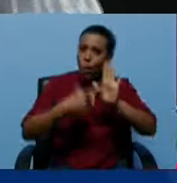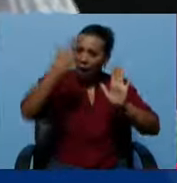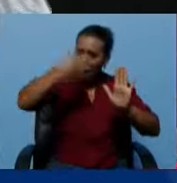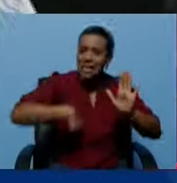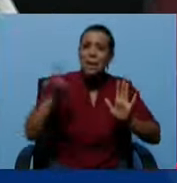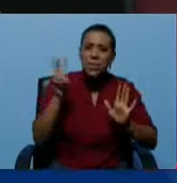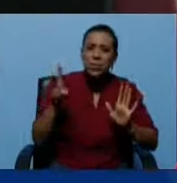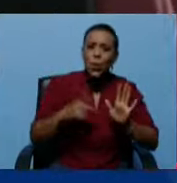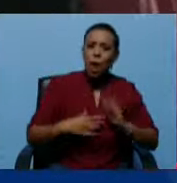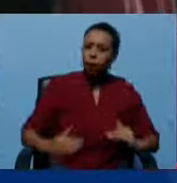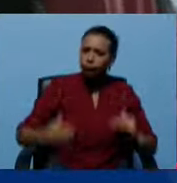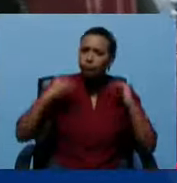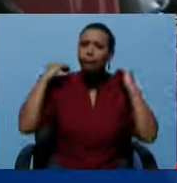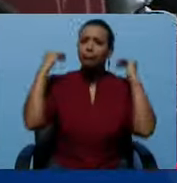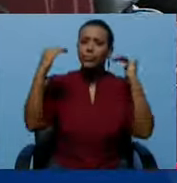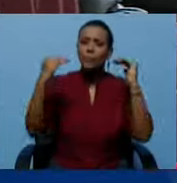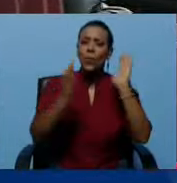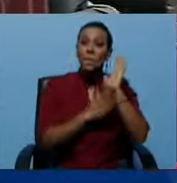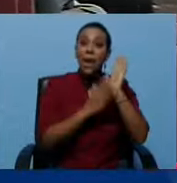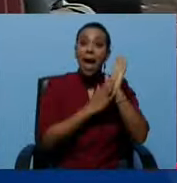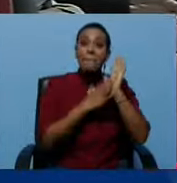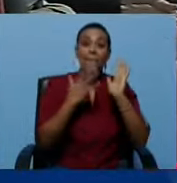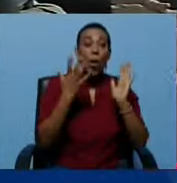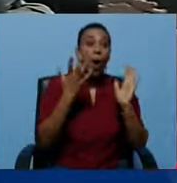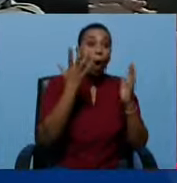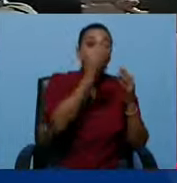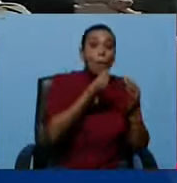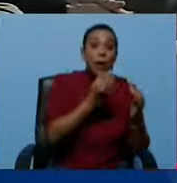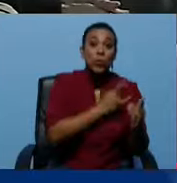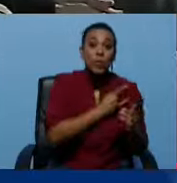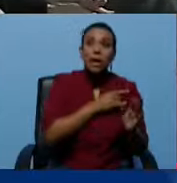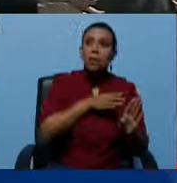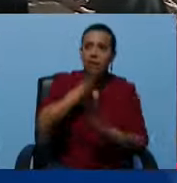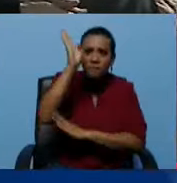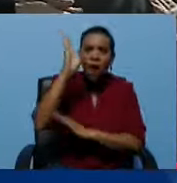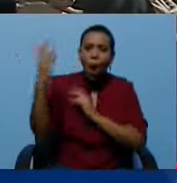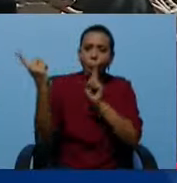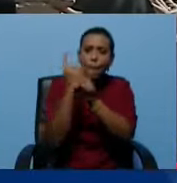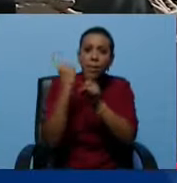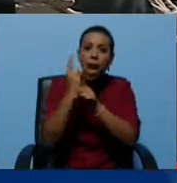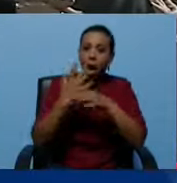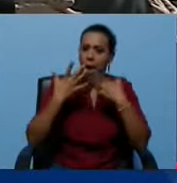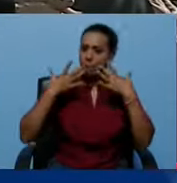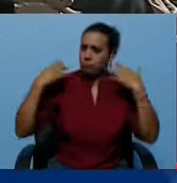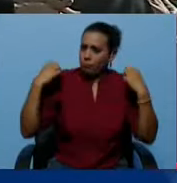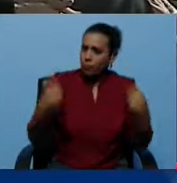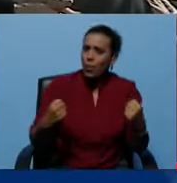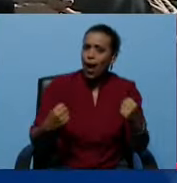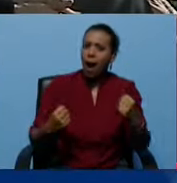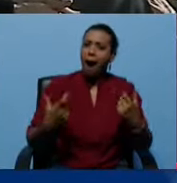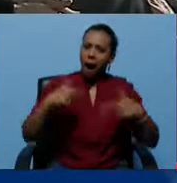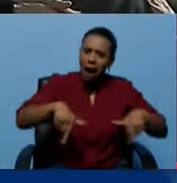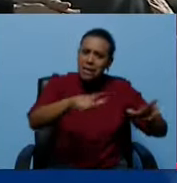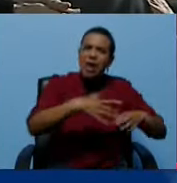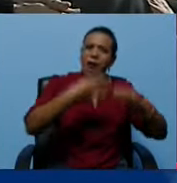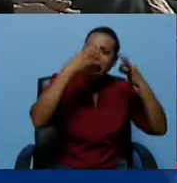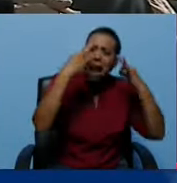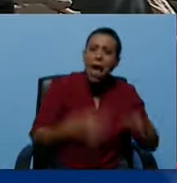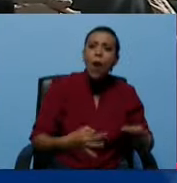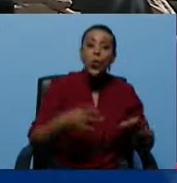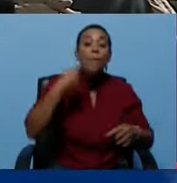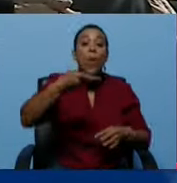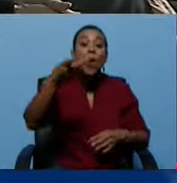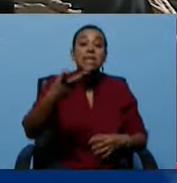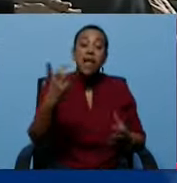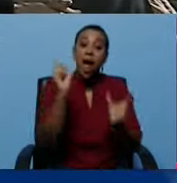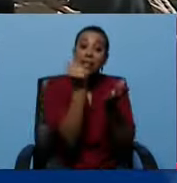nos pone a soñar cuando vemos a estos muchachos del semillero científico en un horizonte promisor y que se está aterrizando en lo concreto de una política